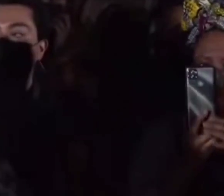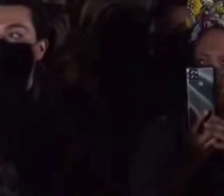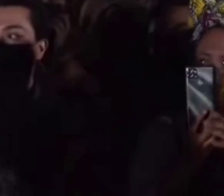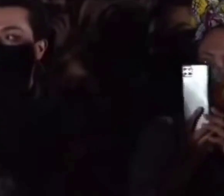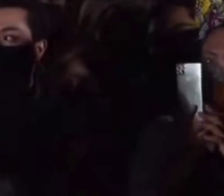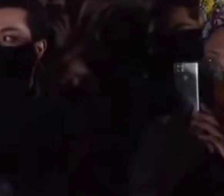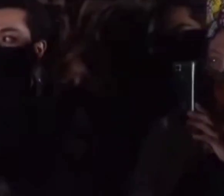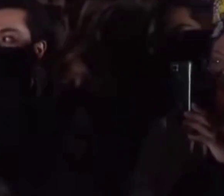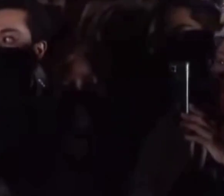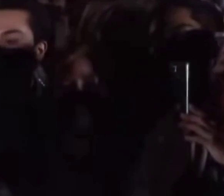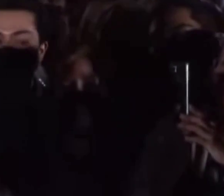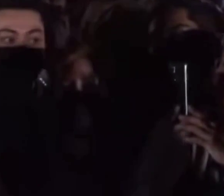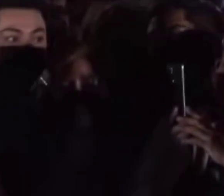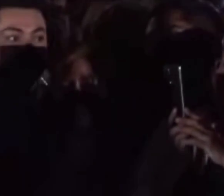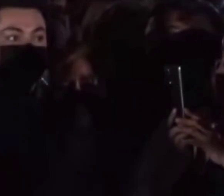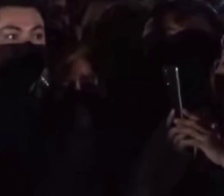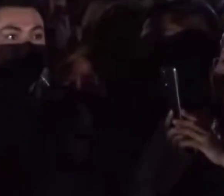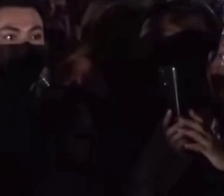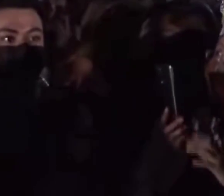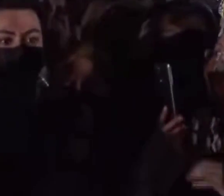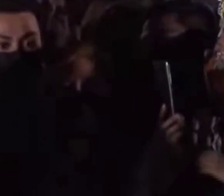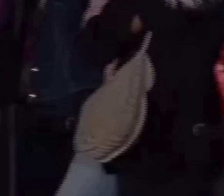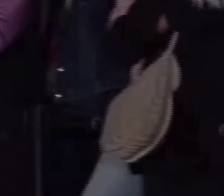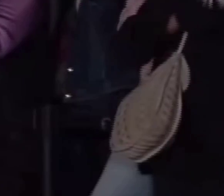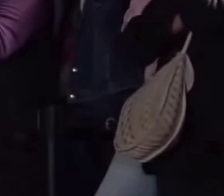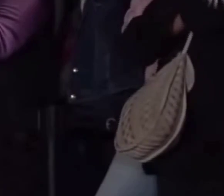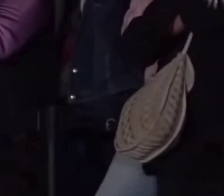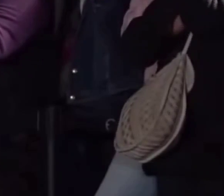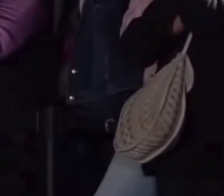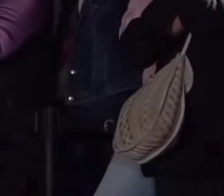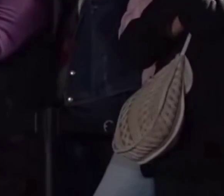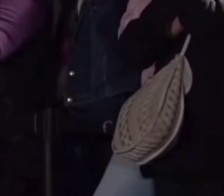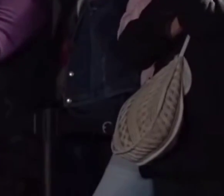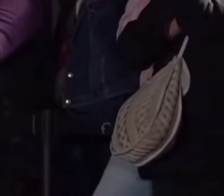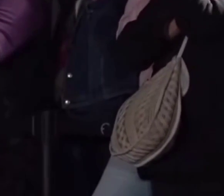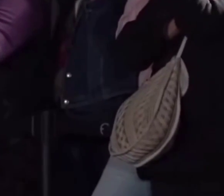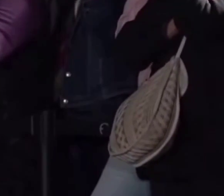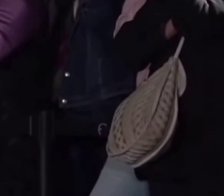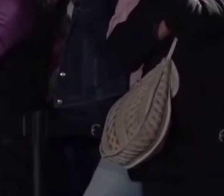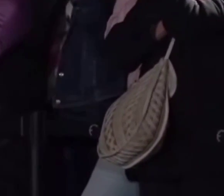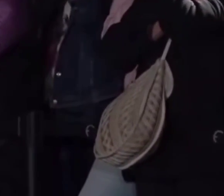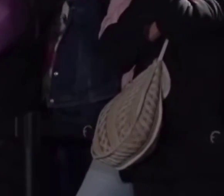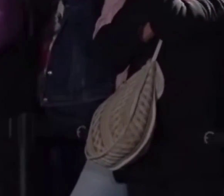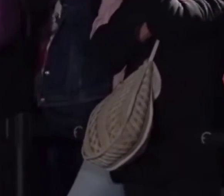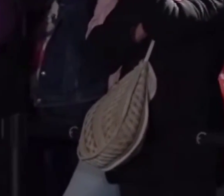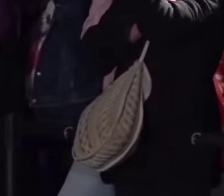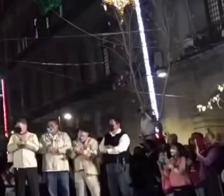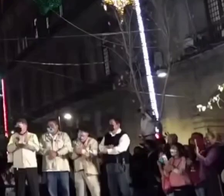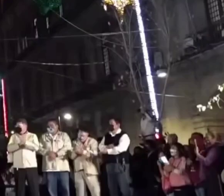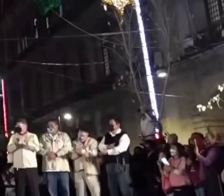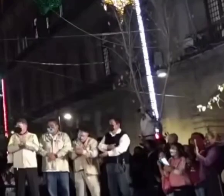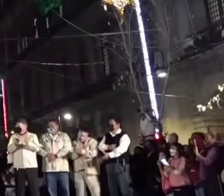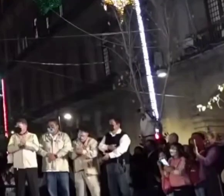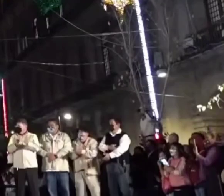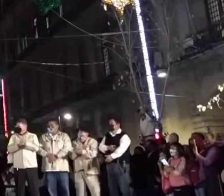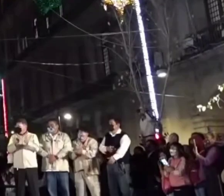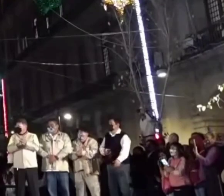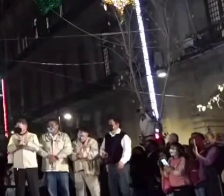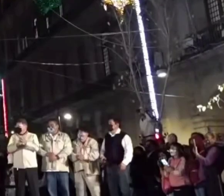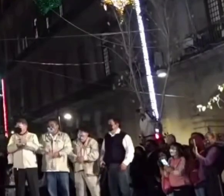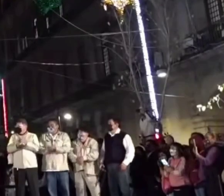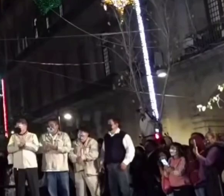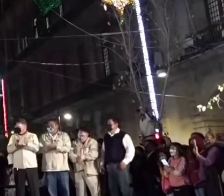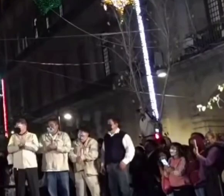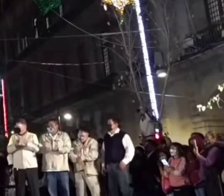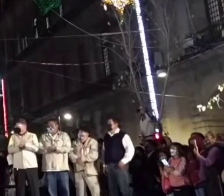nuestros compañeros de alumbrado público del Gobierno de la Ciudad de México. Igual a Tania Carro, que es su directora, y a